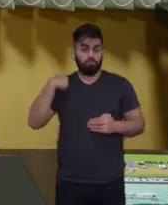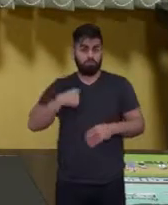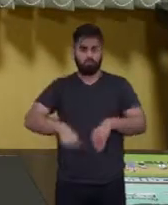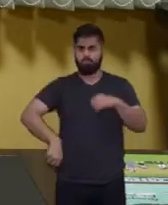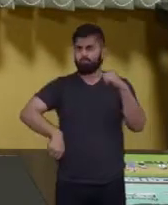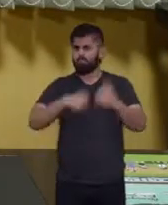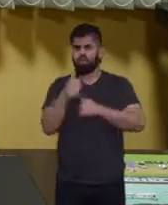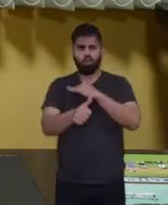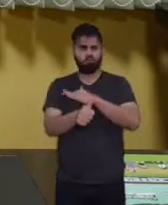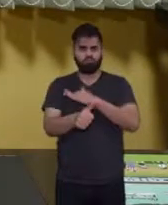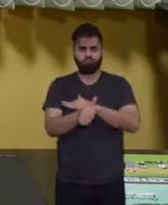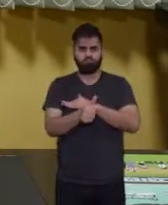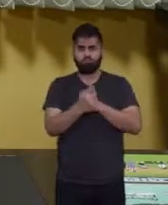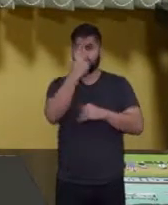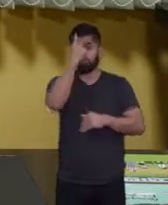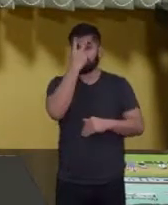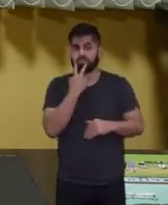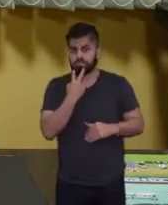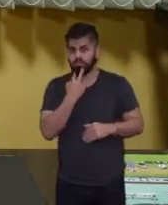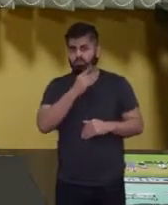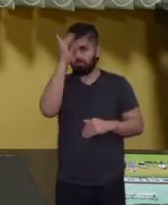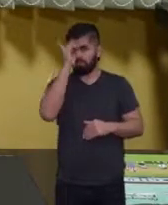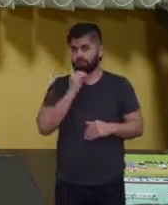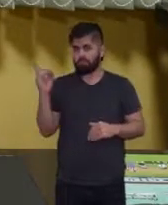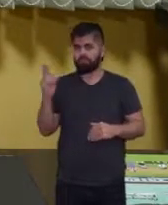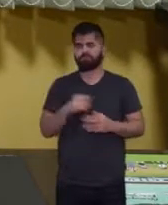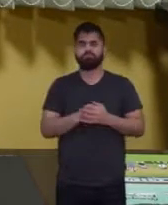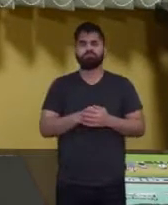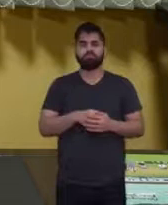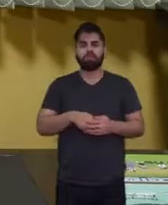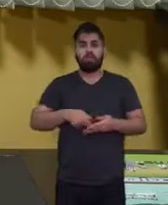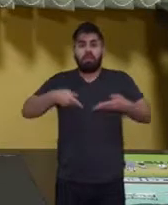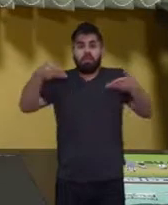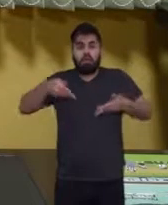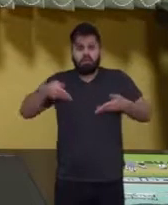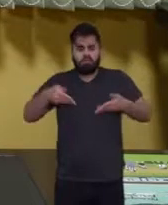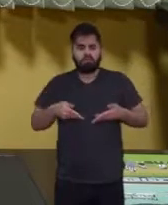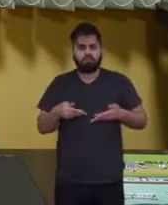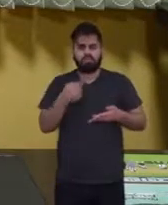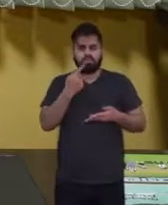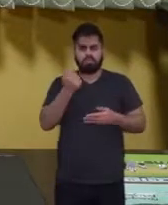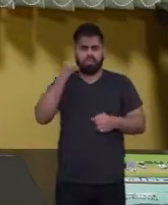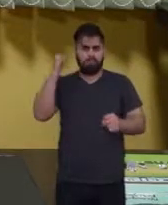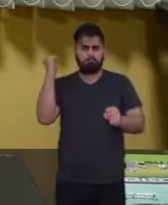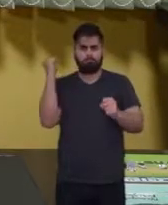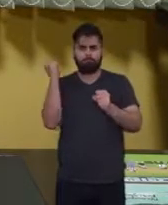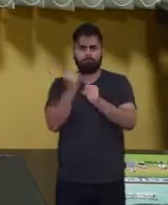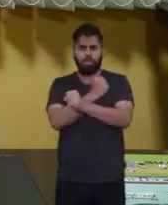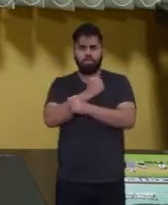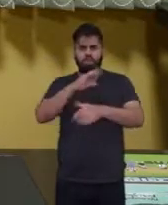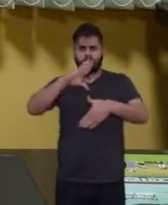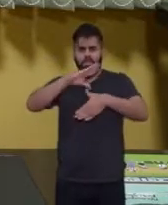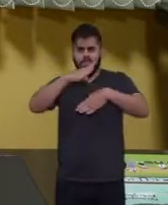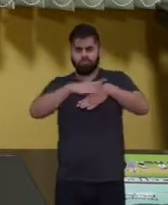el mejor alumno del colegio. Tiene discapacidad visual. Hoy él es campeón sudamericano de